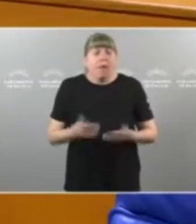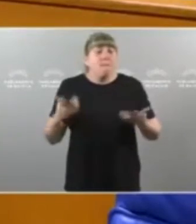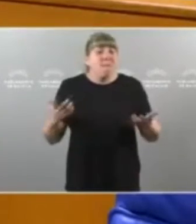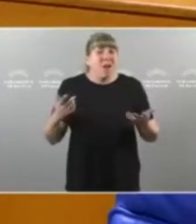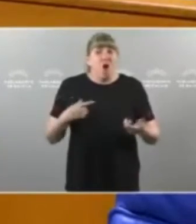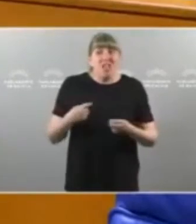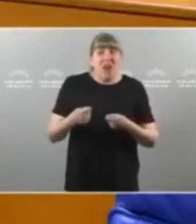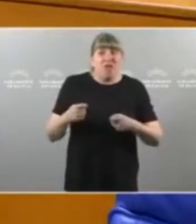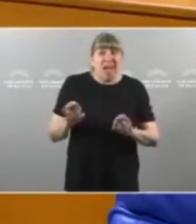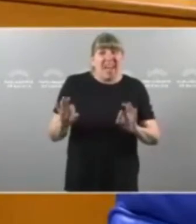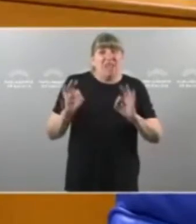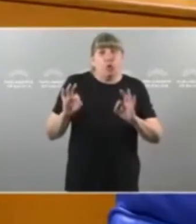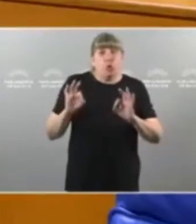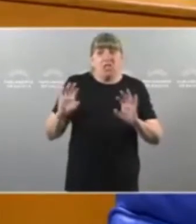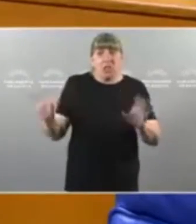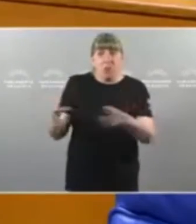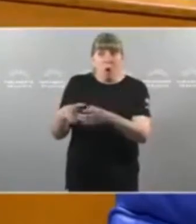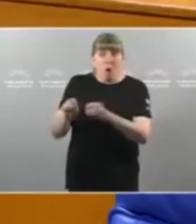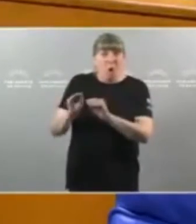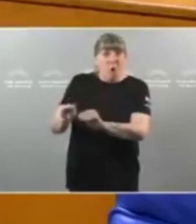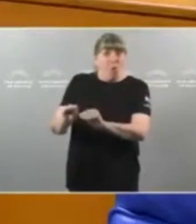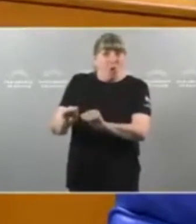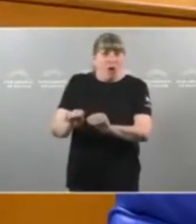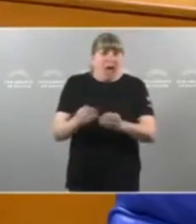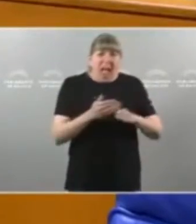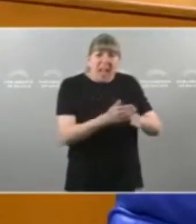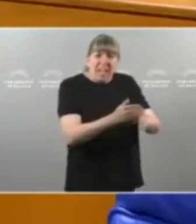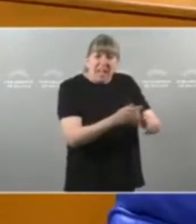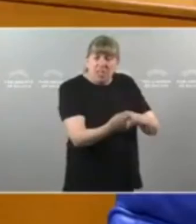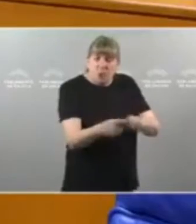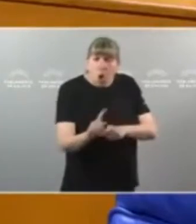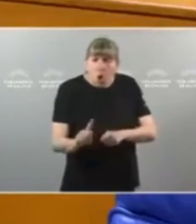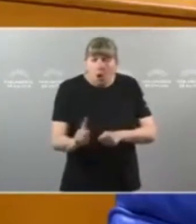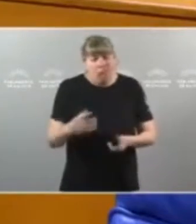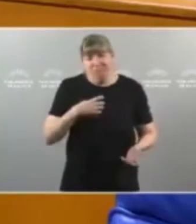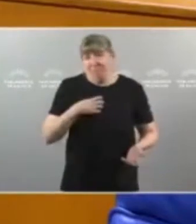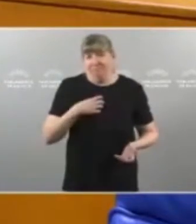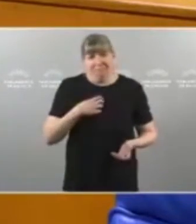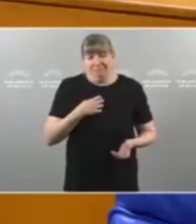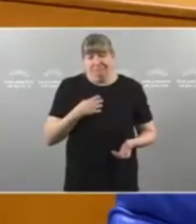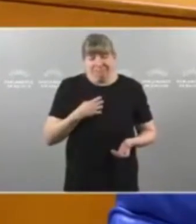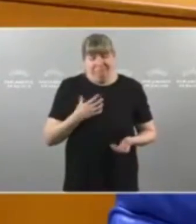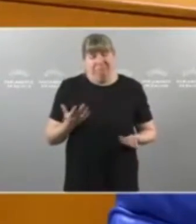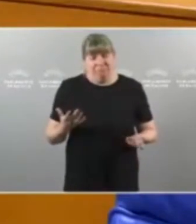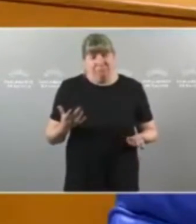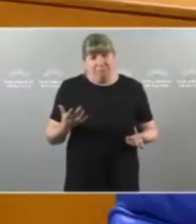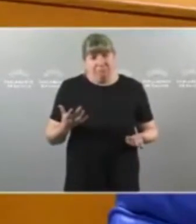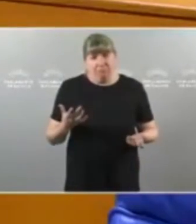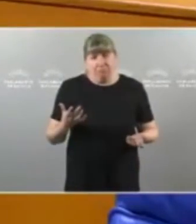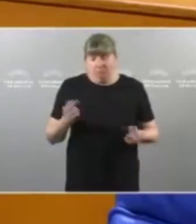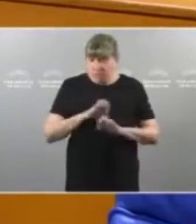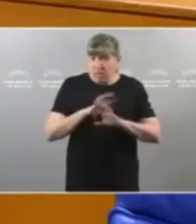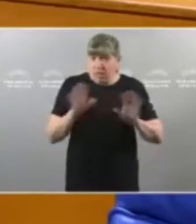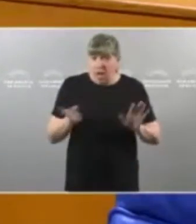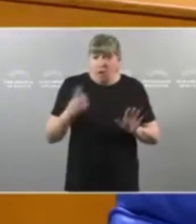en negociar de sitio exclusivo con esta organización en on con resto dos integrantes de mesa sectorial porque tuvimos a cabo ese debate por supuesto y